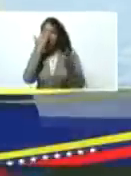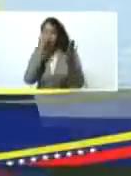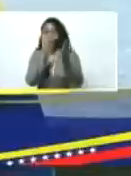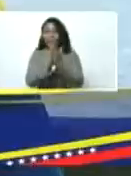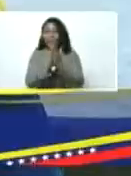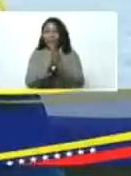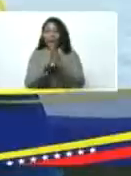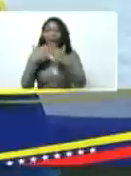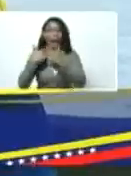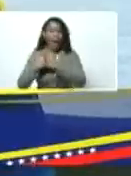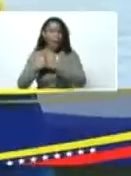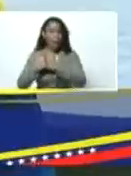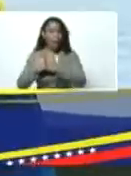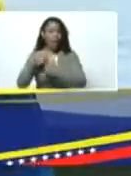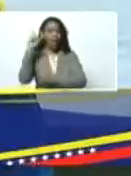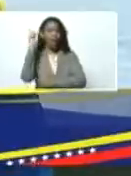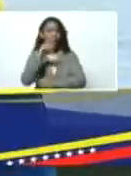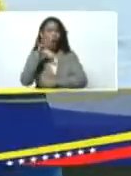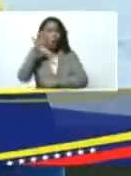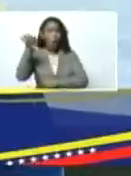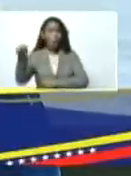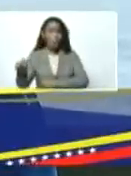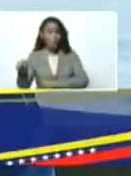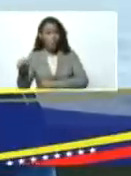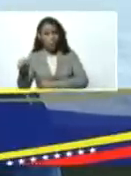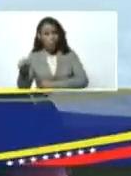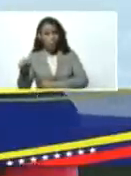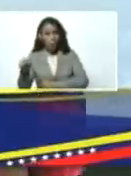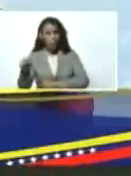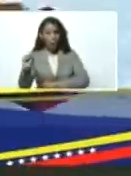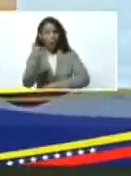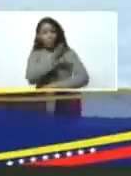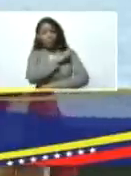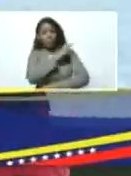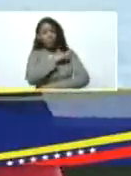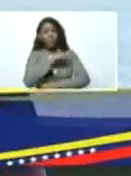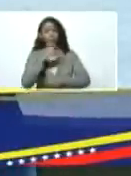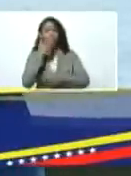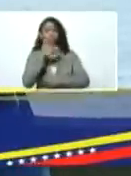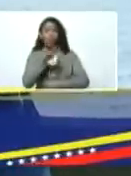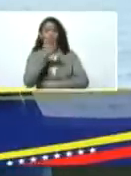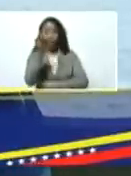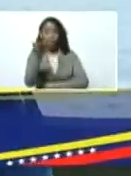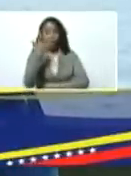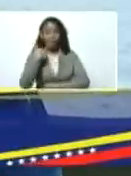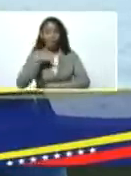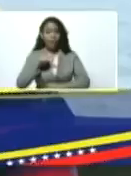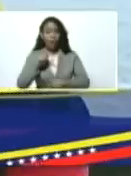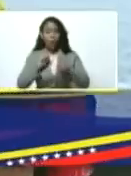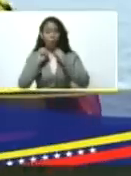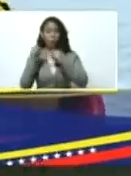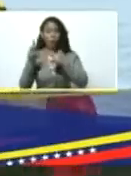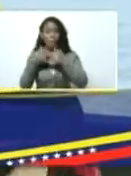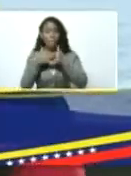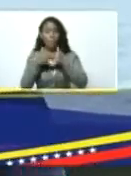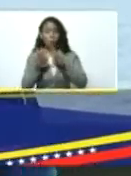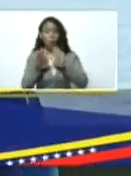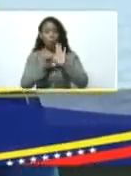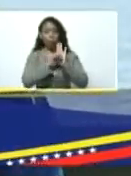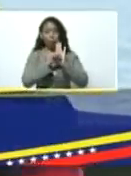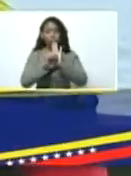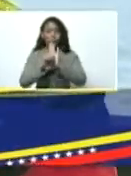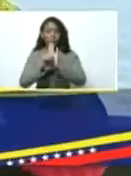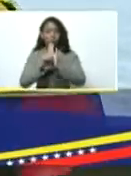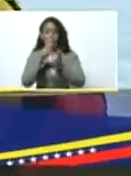noria, que también compró el general Jorge Luis García Carneiro, y que muy pronto usted va a tener la oportunidad de inaugurar como un símbolo